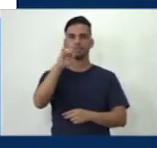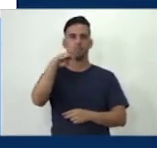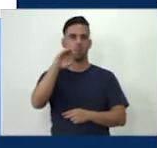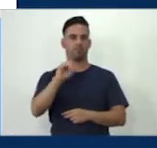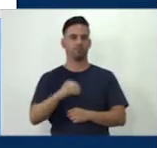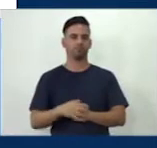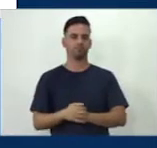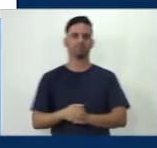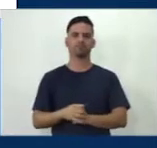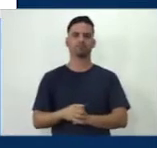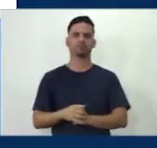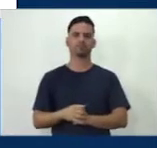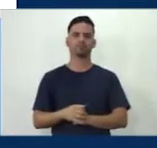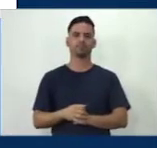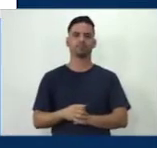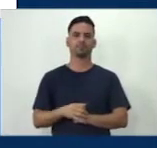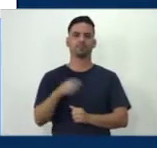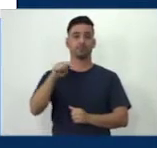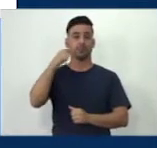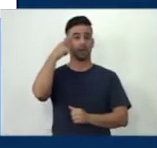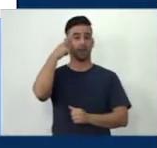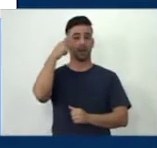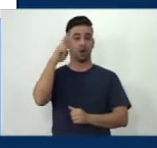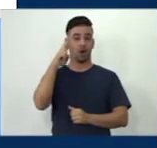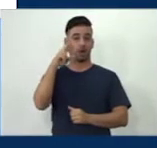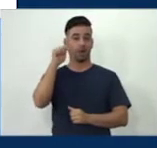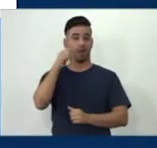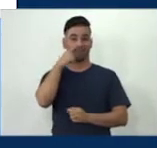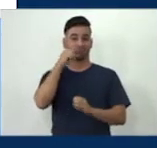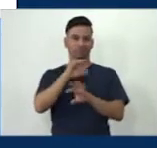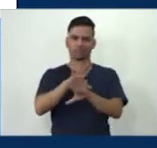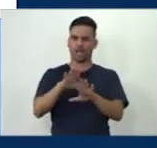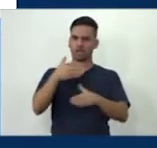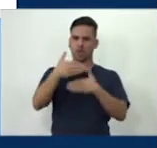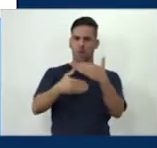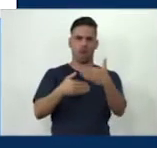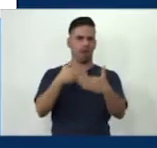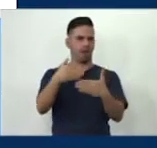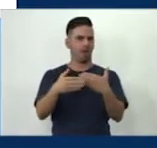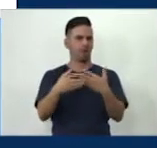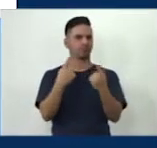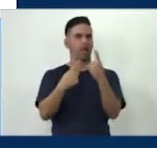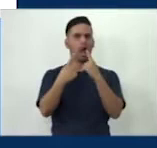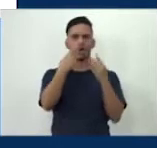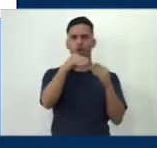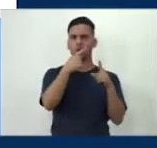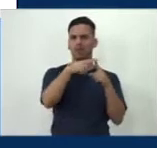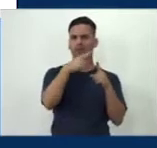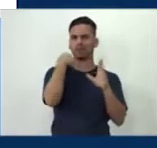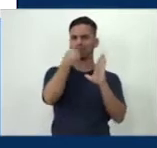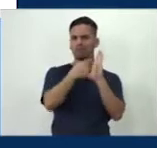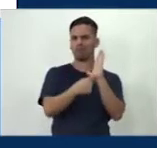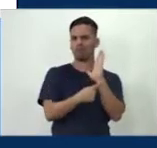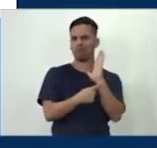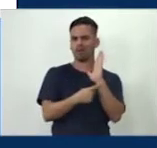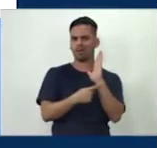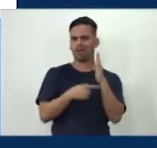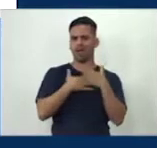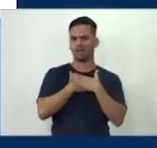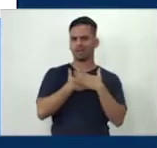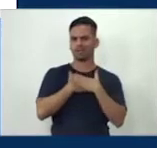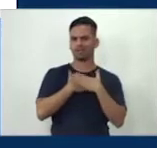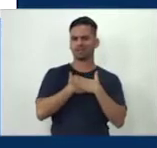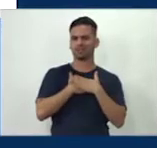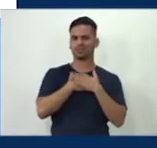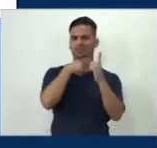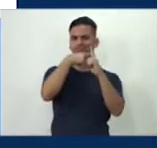magnetismo. Tenemos que recordar que es un fenómeno natural y hay materiales que presentan propiedades magnéticas detectables